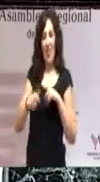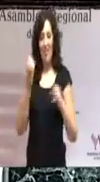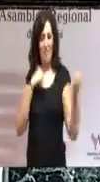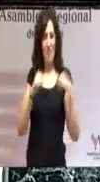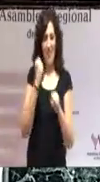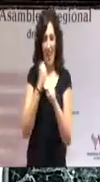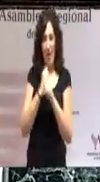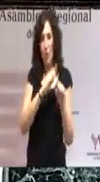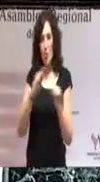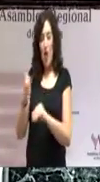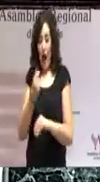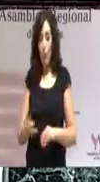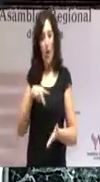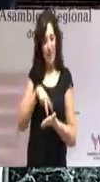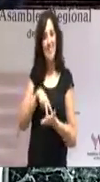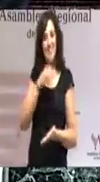algunos nos acompañan esta tarde.